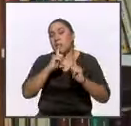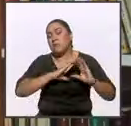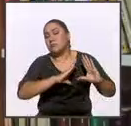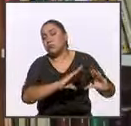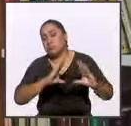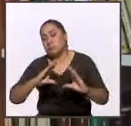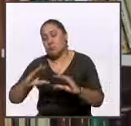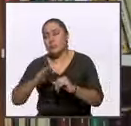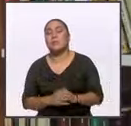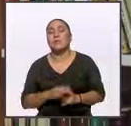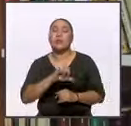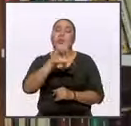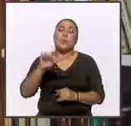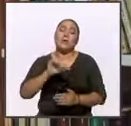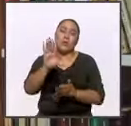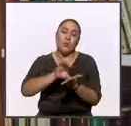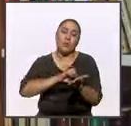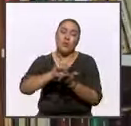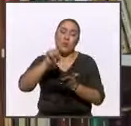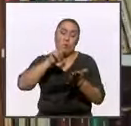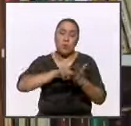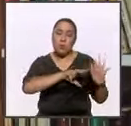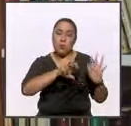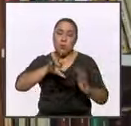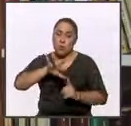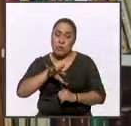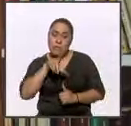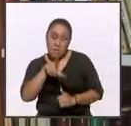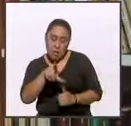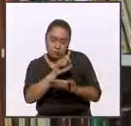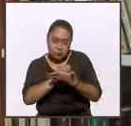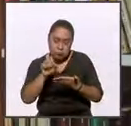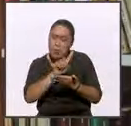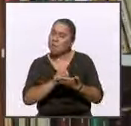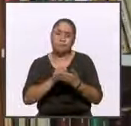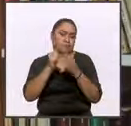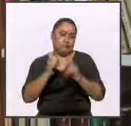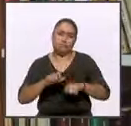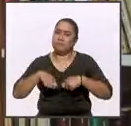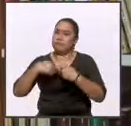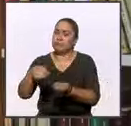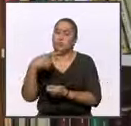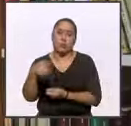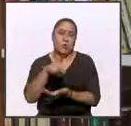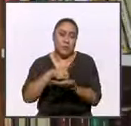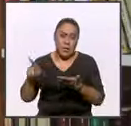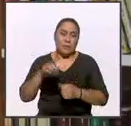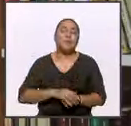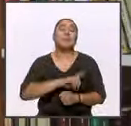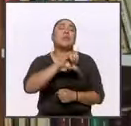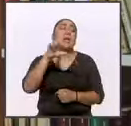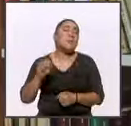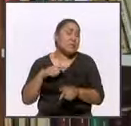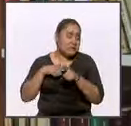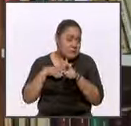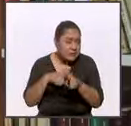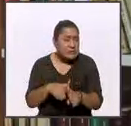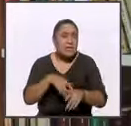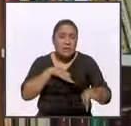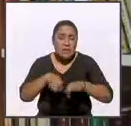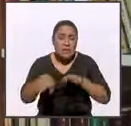La Constitución de 1857 les garantizó ese derecho. La siguiente gran batalla por la educación